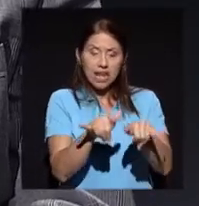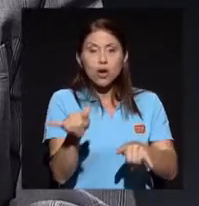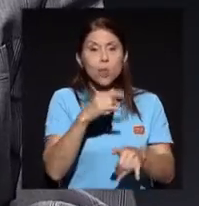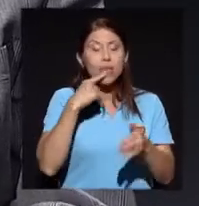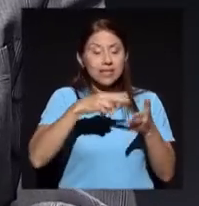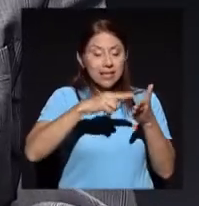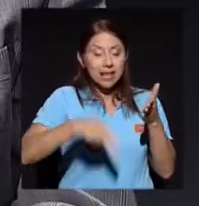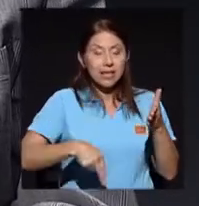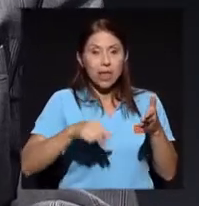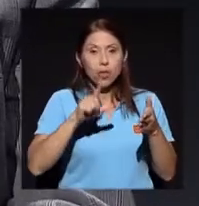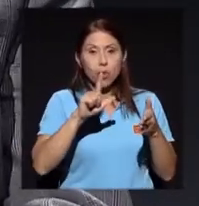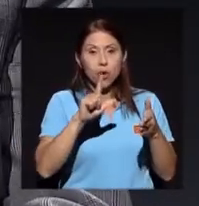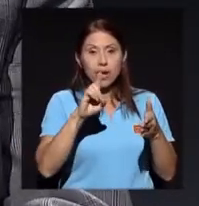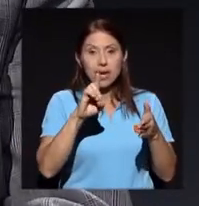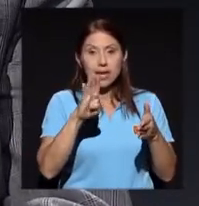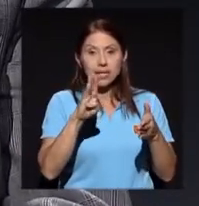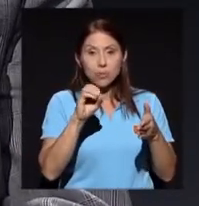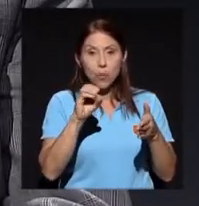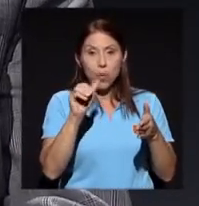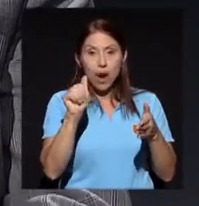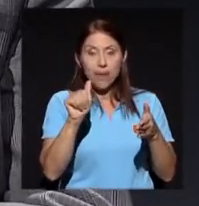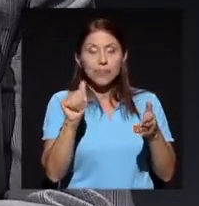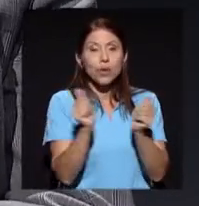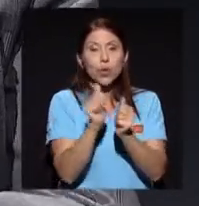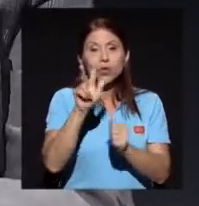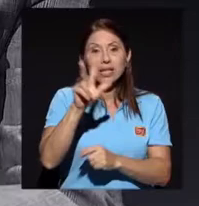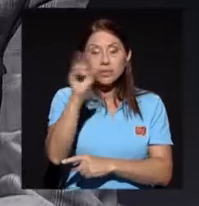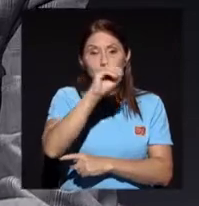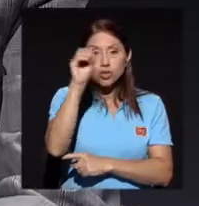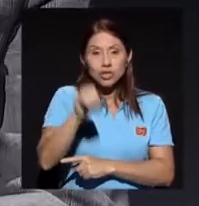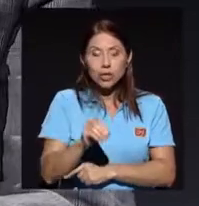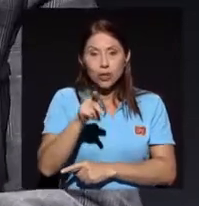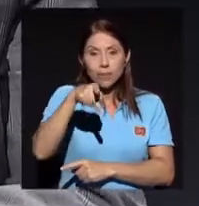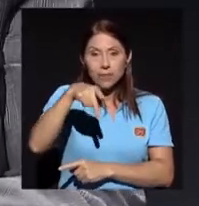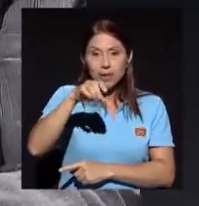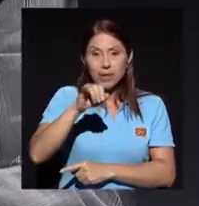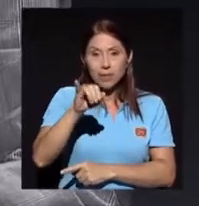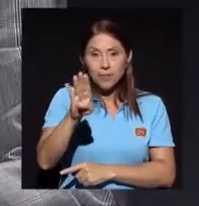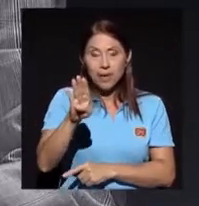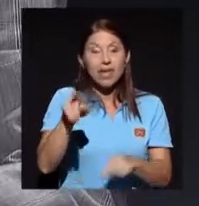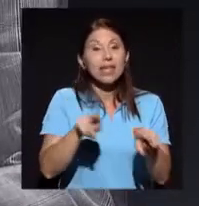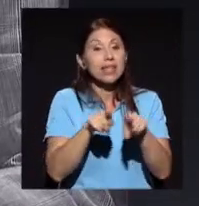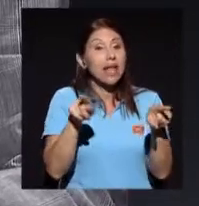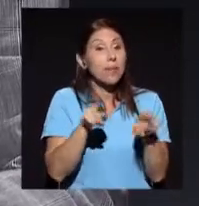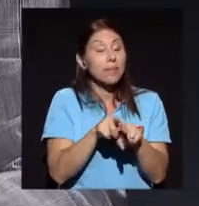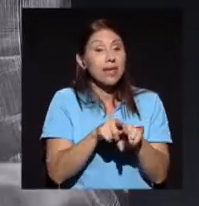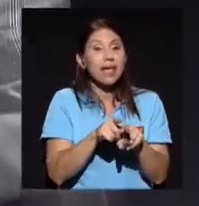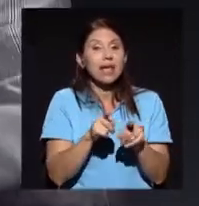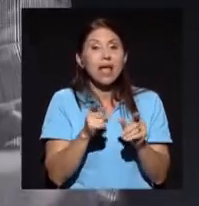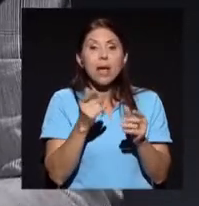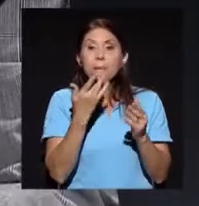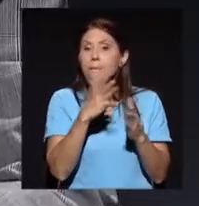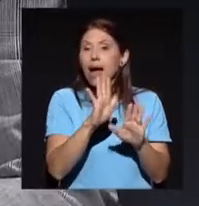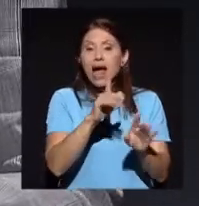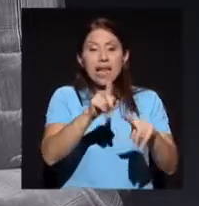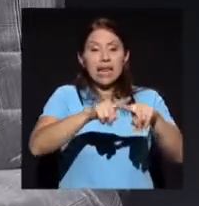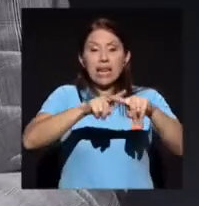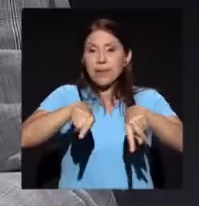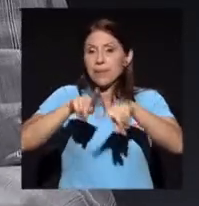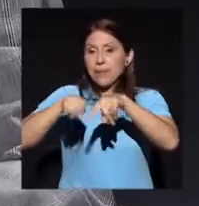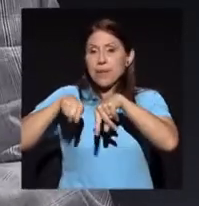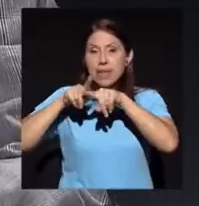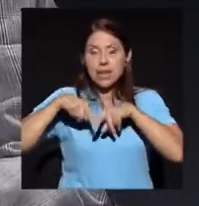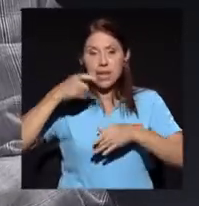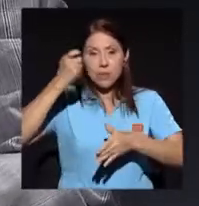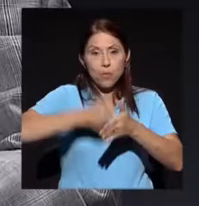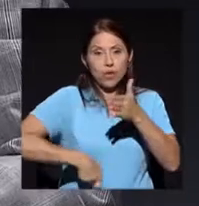límite del 3% del producto interno bruto y a la vez que va a recortar impuestos entonces eso implica reducir el